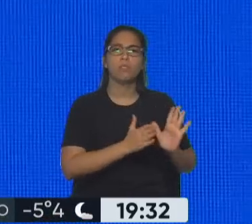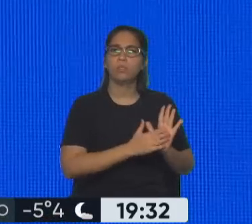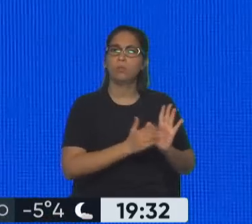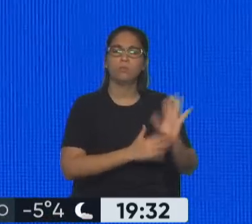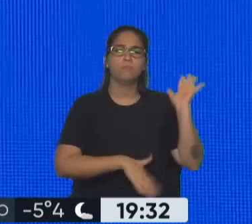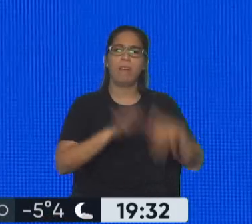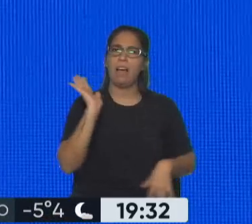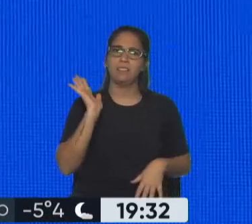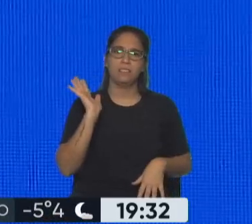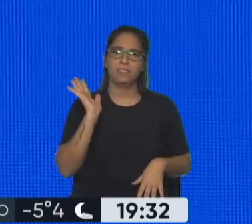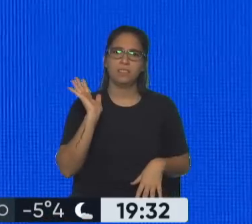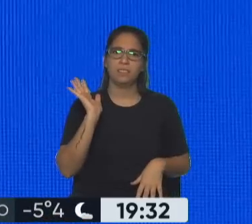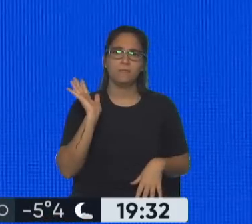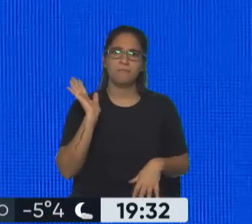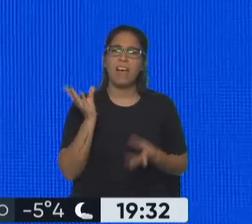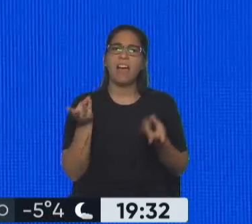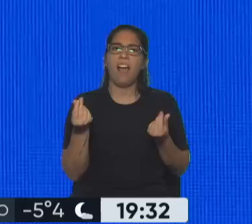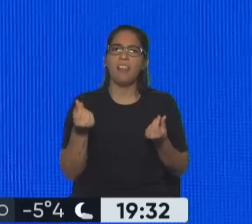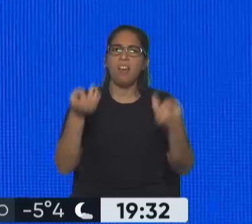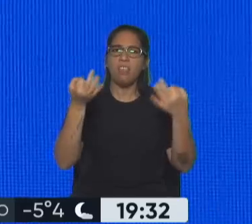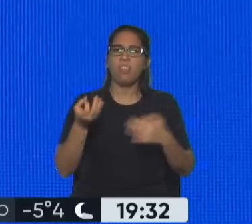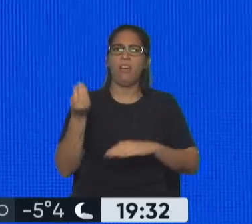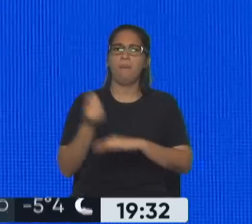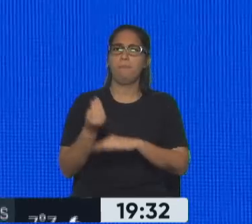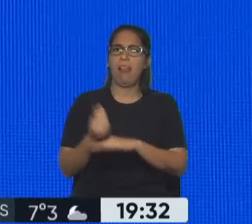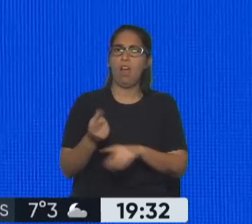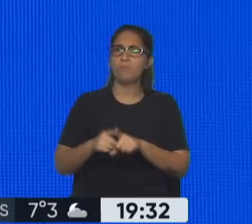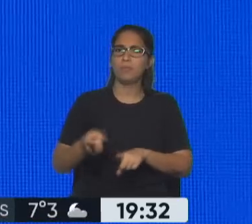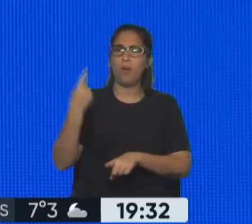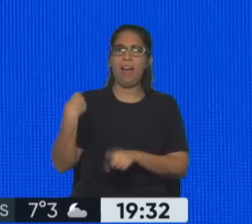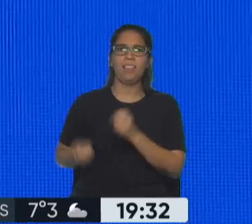monotributo, no es de la calidad del empleo que se generaba antes.